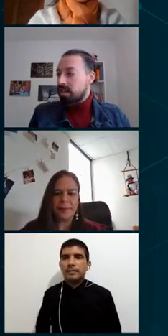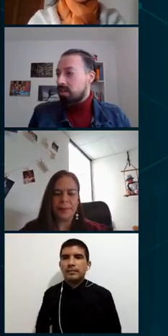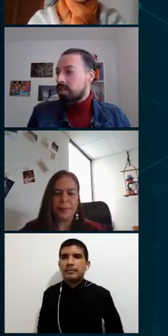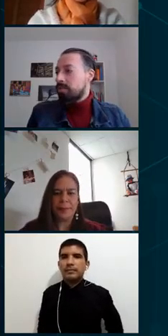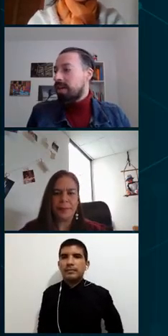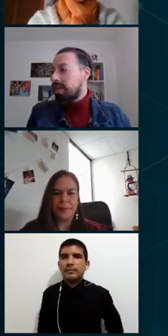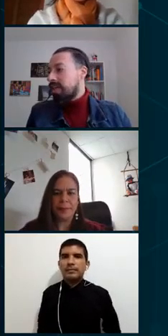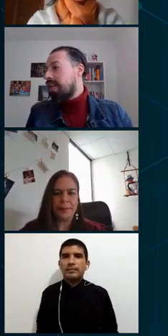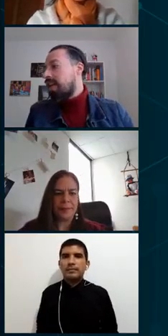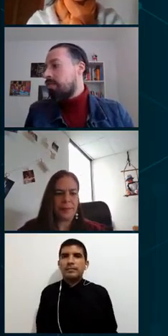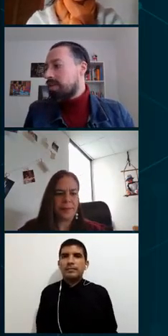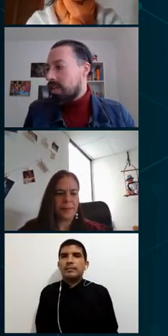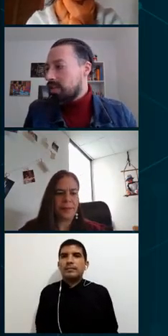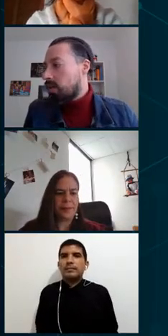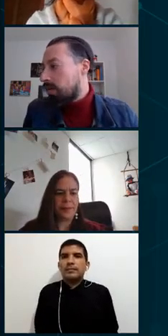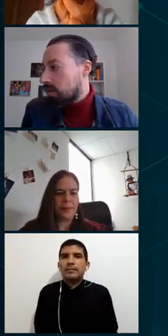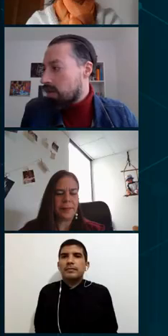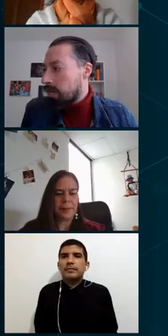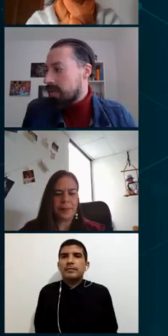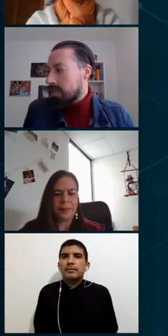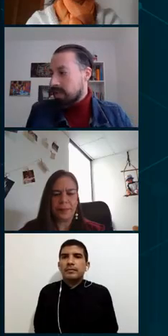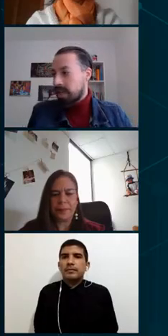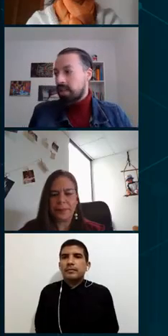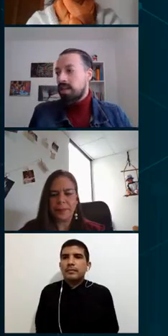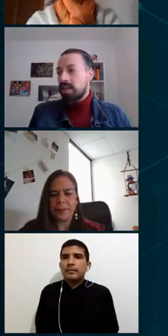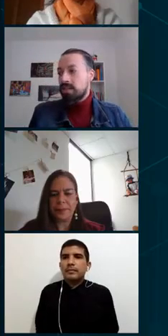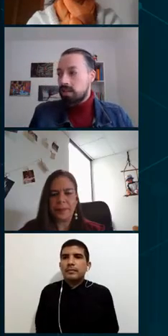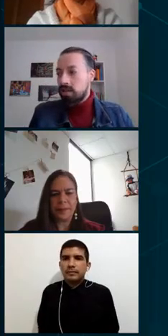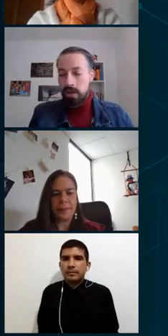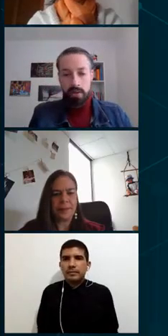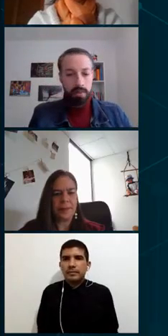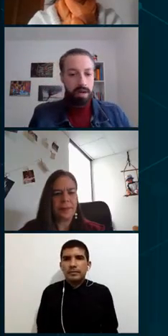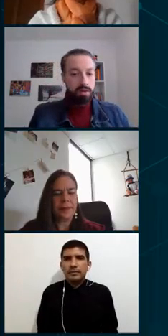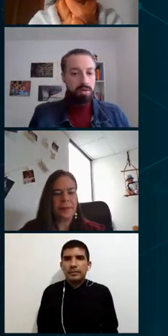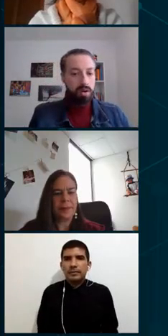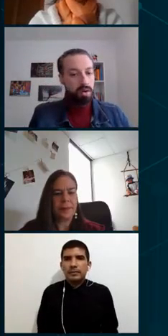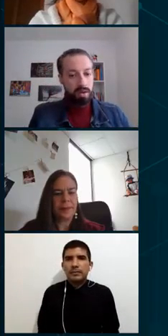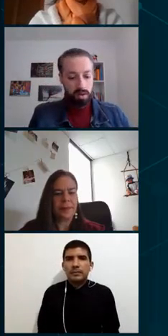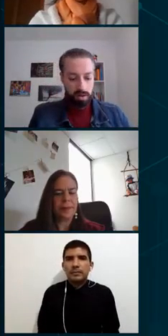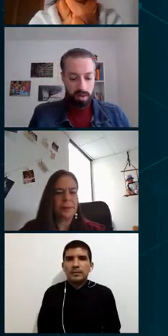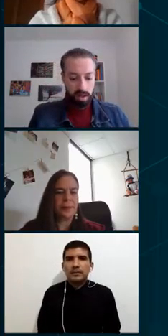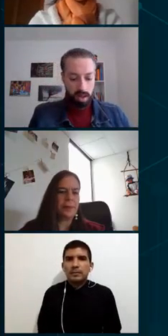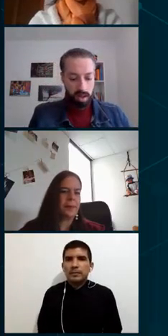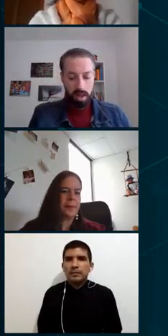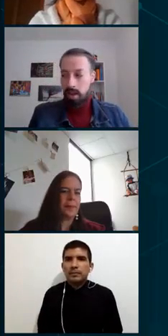Listo, puede ser entonces María sale del almacén y se encuentra con una pantalla que le da indicaciones sobre el buen uso